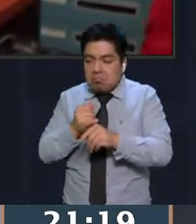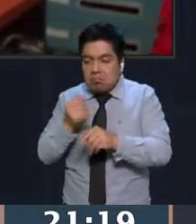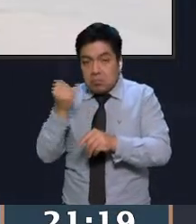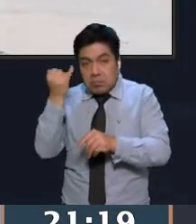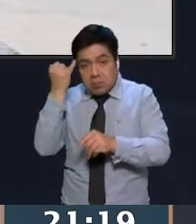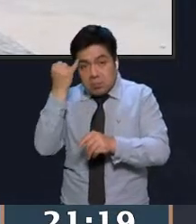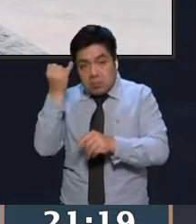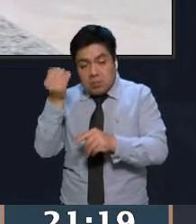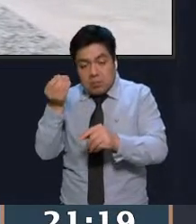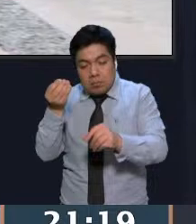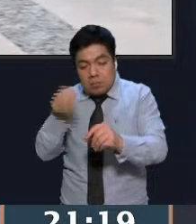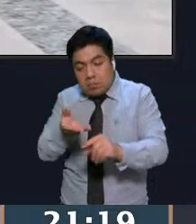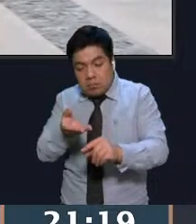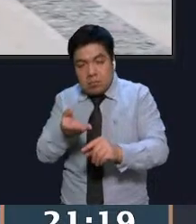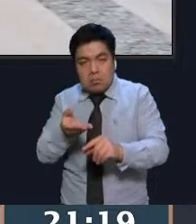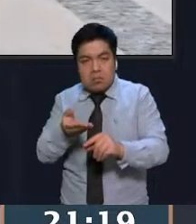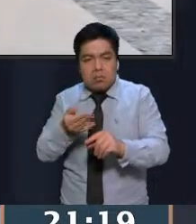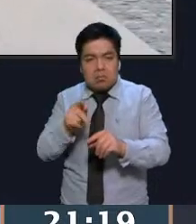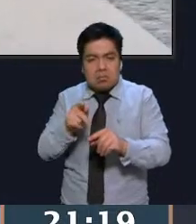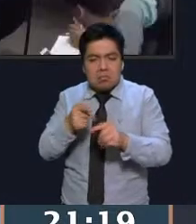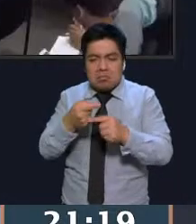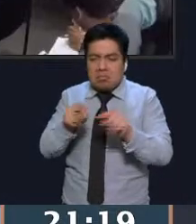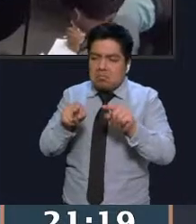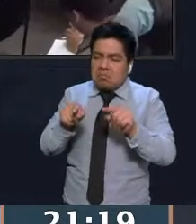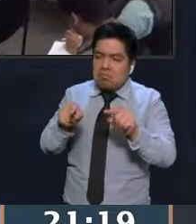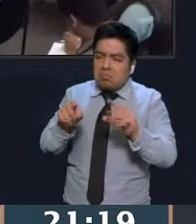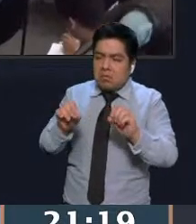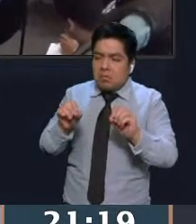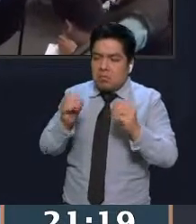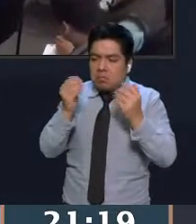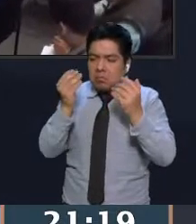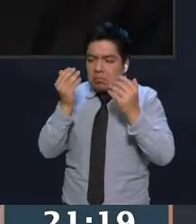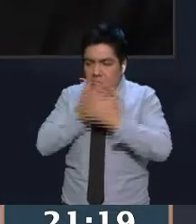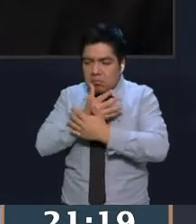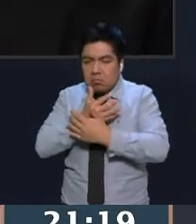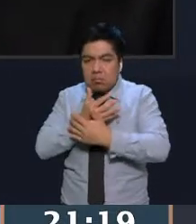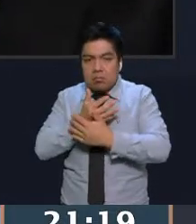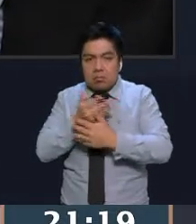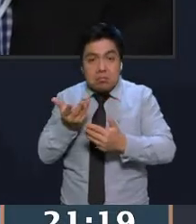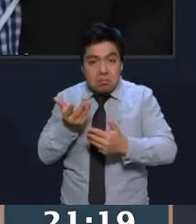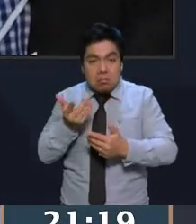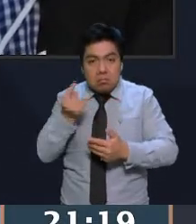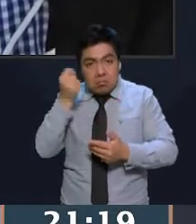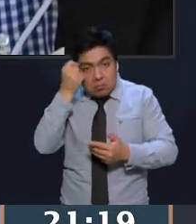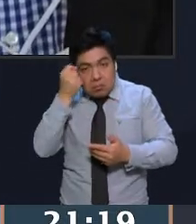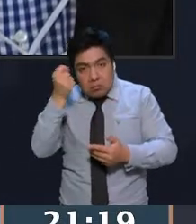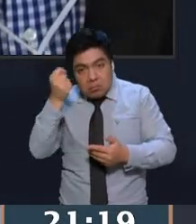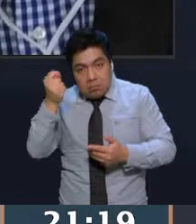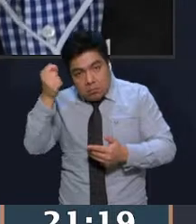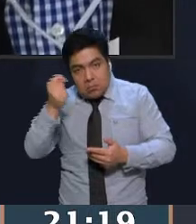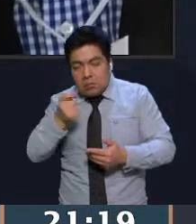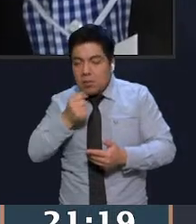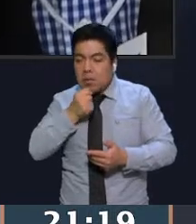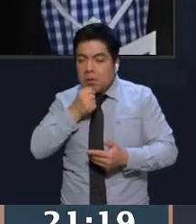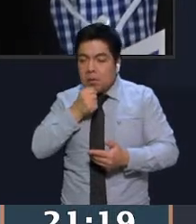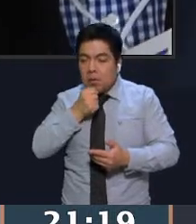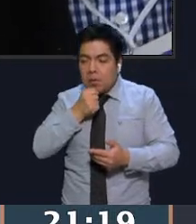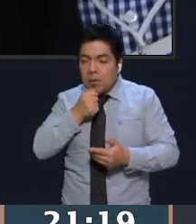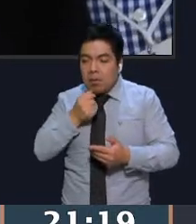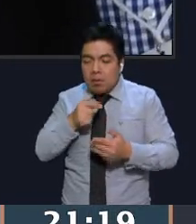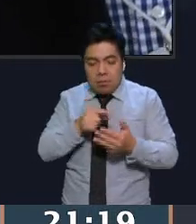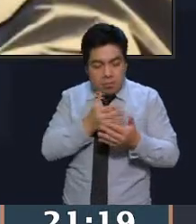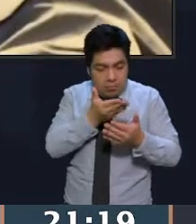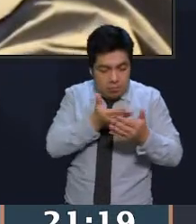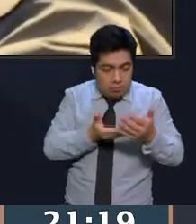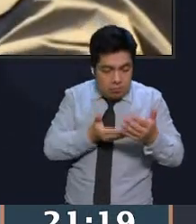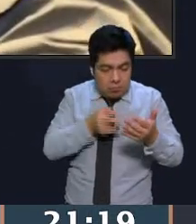que es totalmente distinta o distorsionada a lo que dice la teoría del periodismo de investigación. La teoría